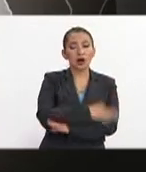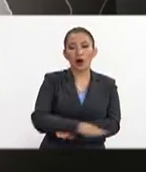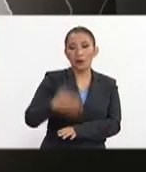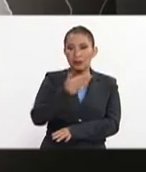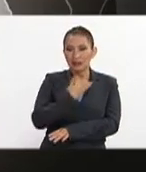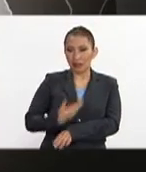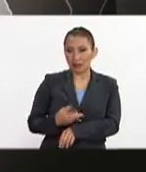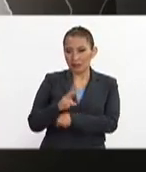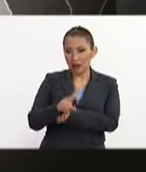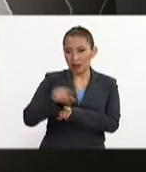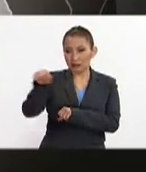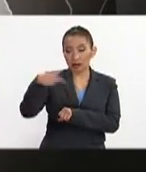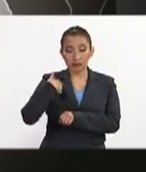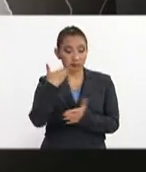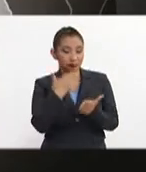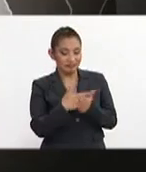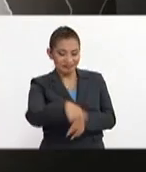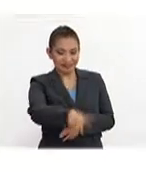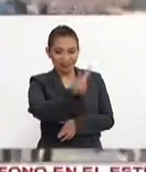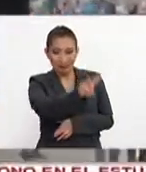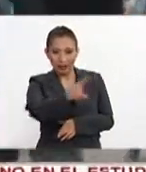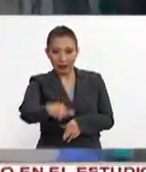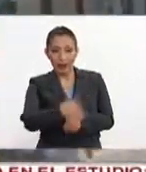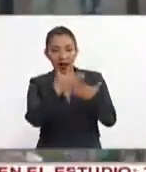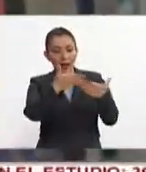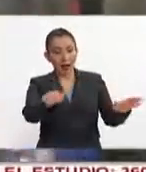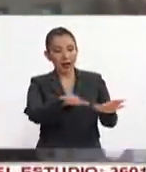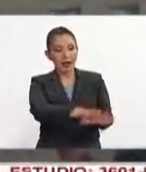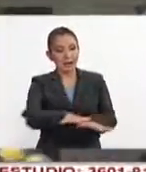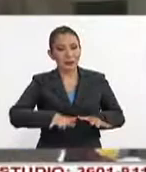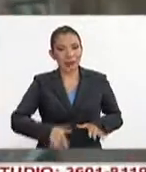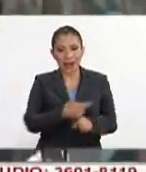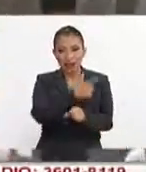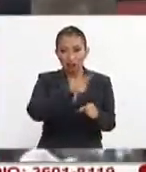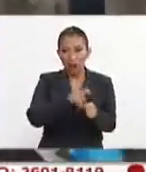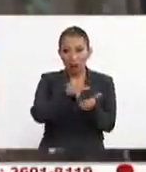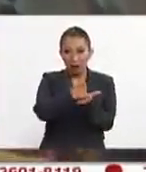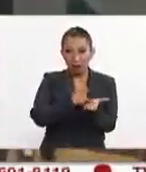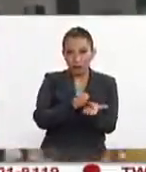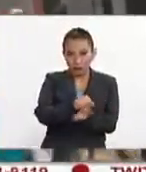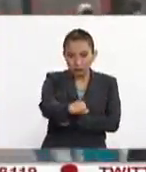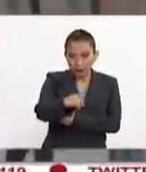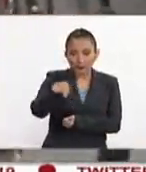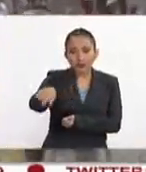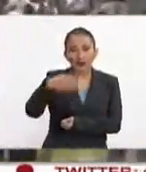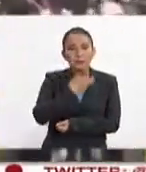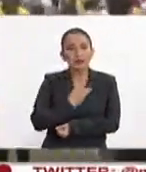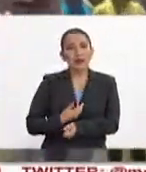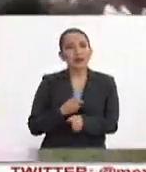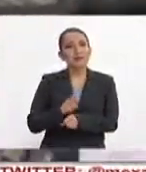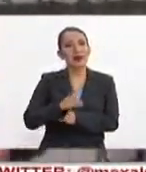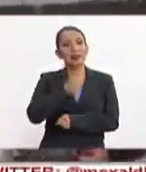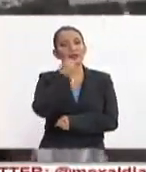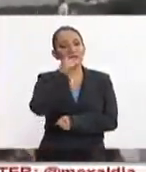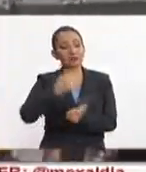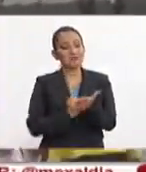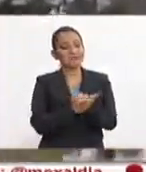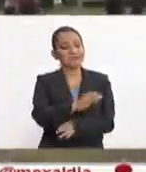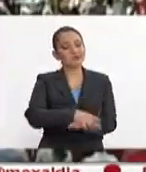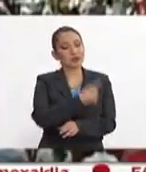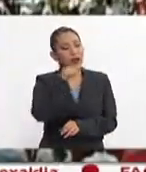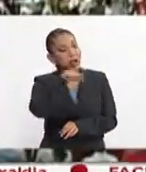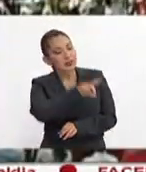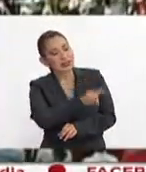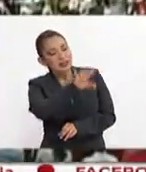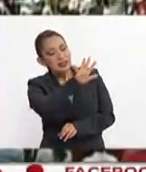Nicolás Maduro propusiera para este viernes la apertura de la Asamblea Nacional Constituyente. Maduro aseguró que tomó esta decisión porque